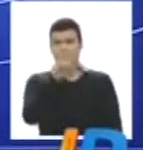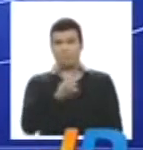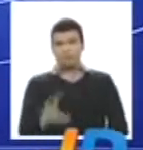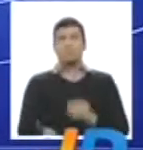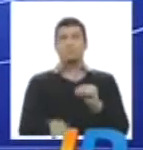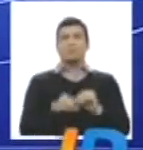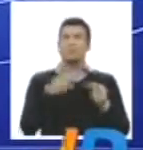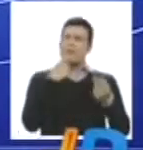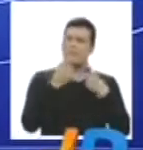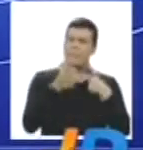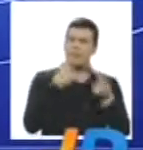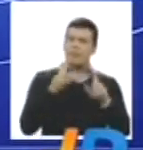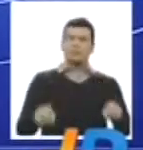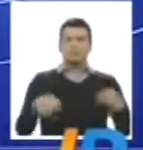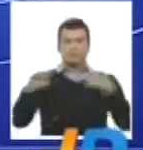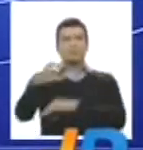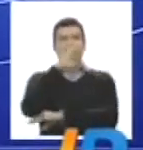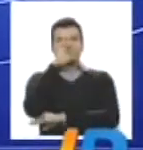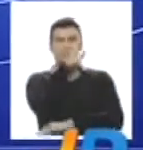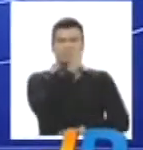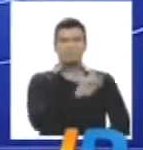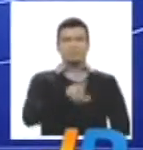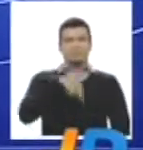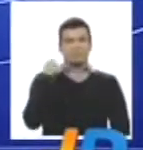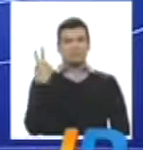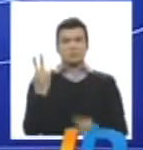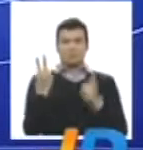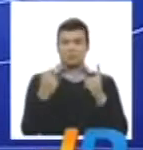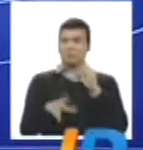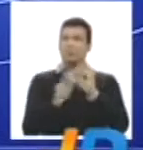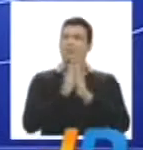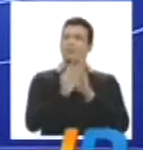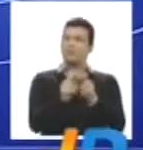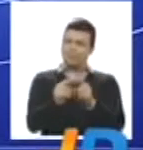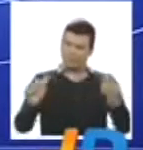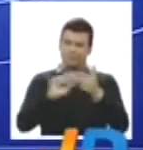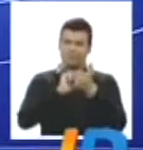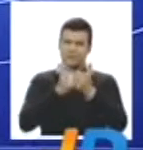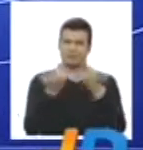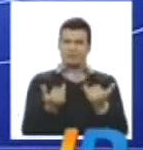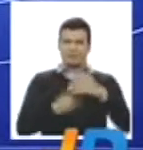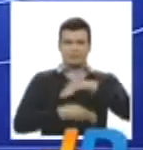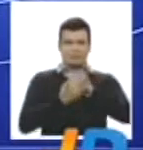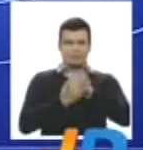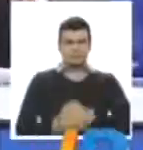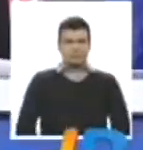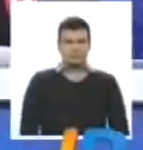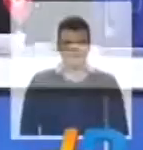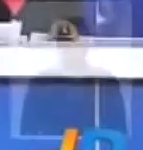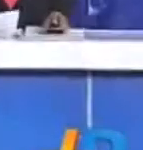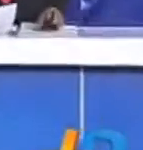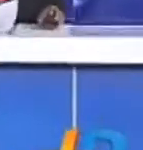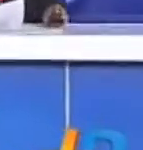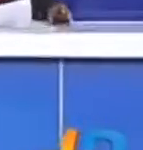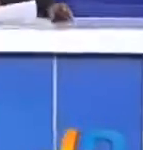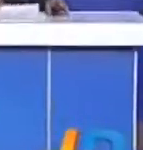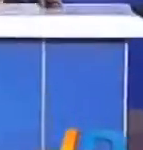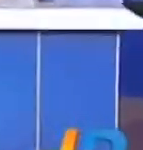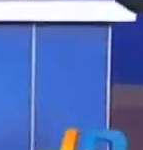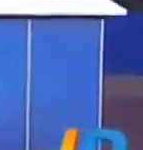Las reacciones tras el partido que Colombia perdió ante Brasil 2-1 y toda la información deportiva. Ya regresamos.